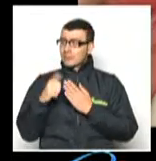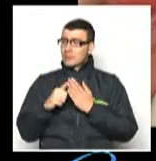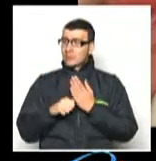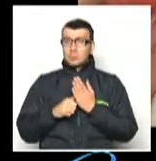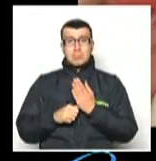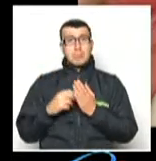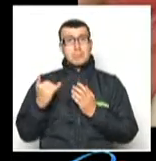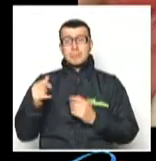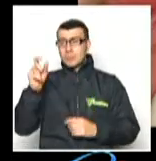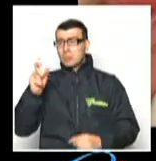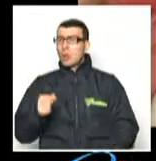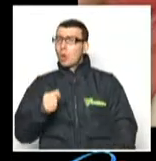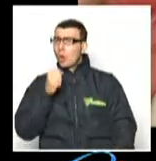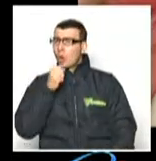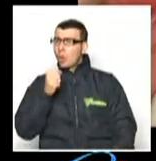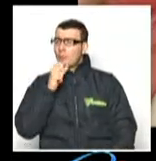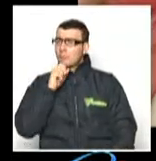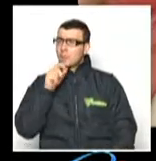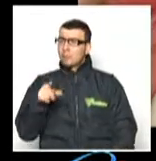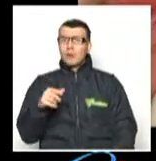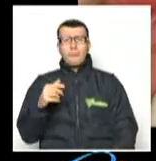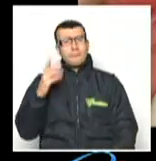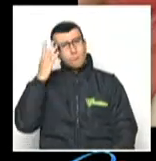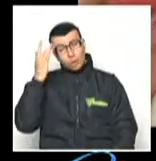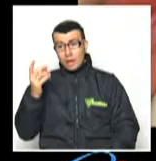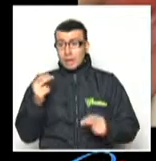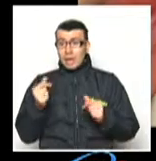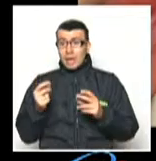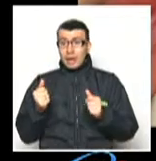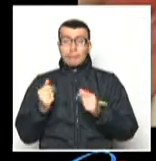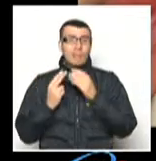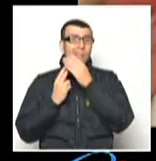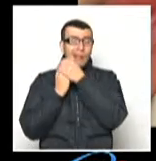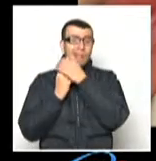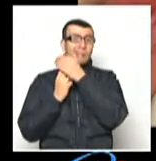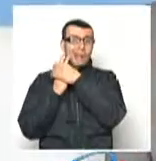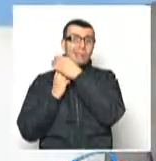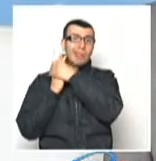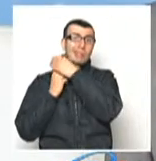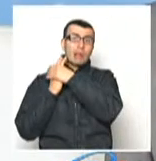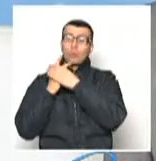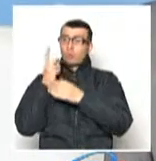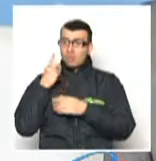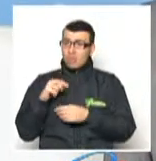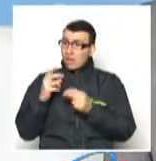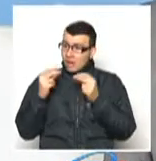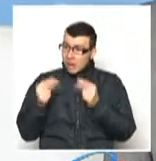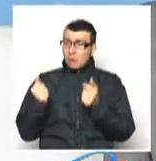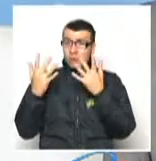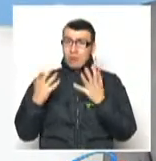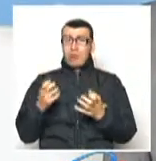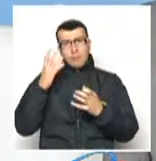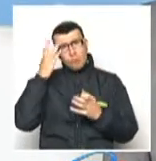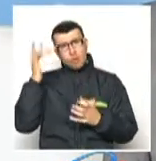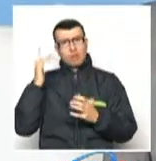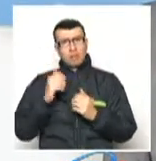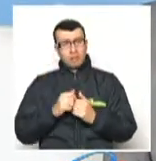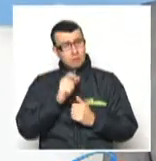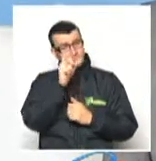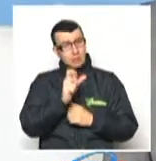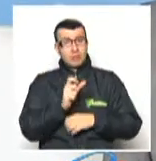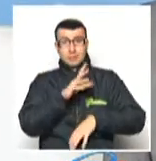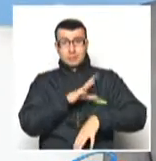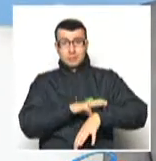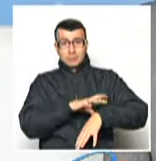una periodista preguntaba que por qué el afán de colocar dientes en un solo día. Pues le preguntaba a otro doctor que de pronto ha incursionado un